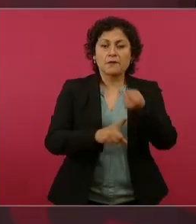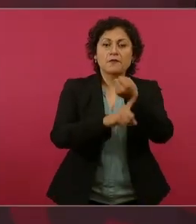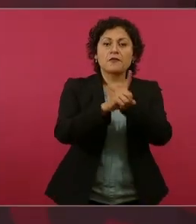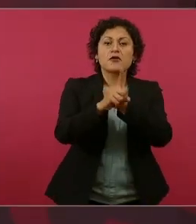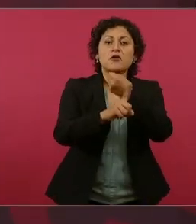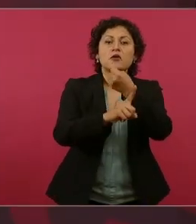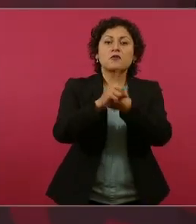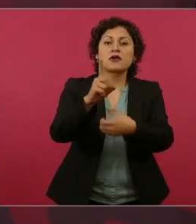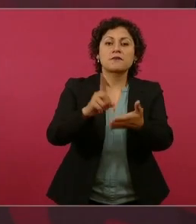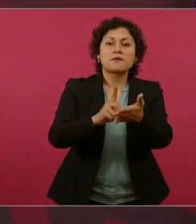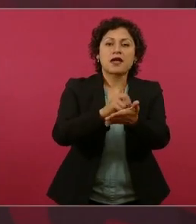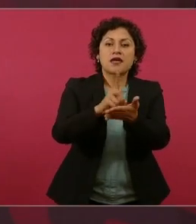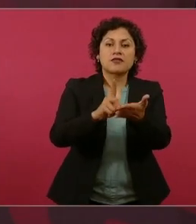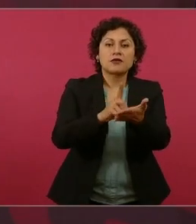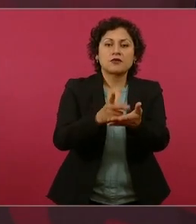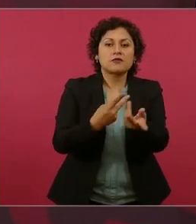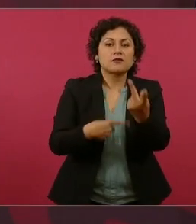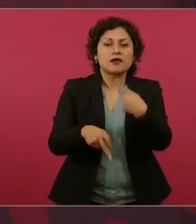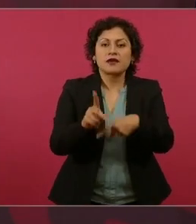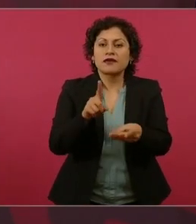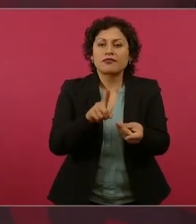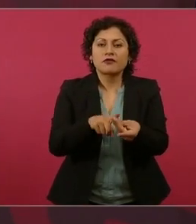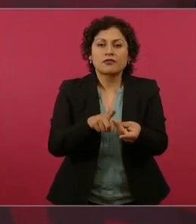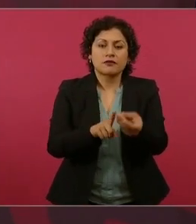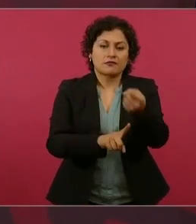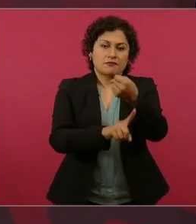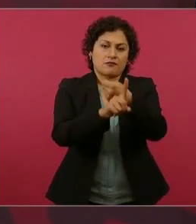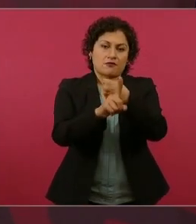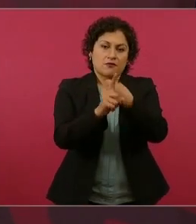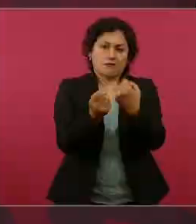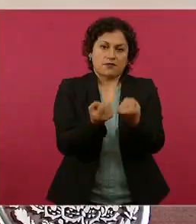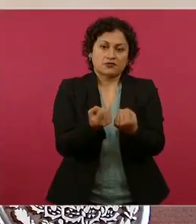de origen social solo